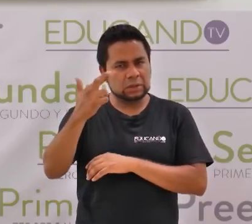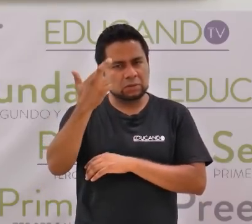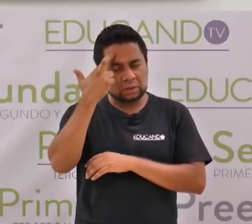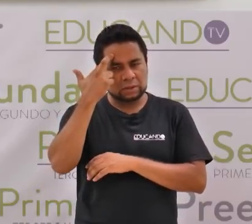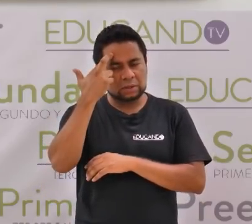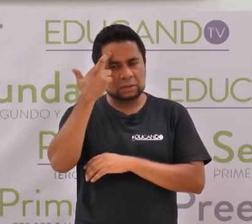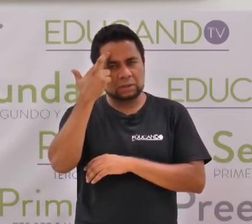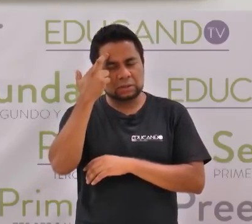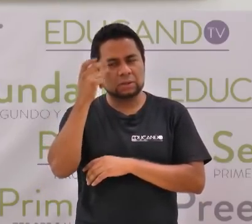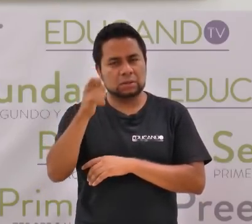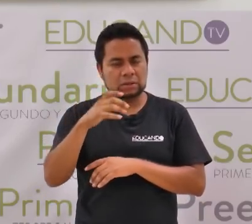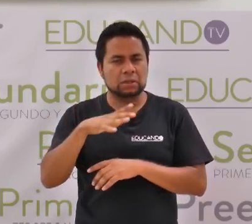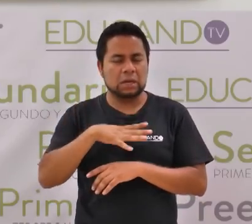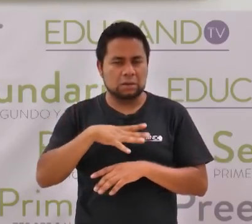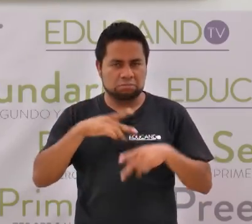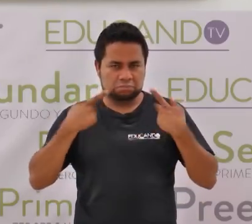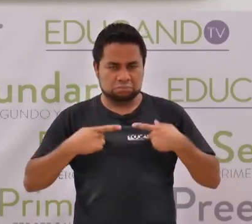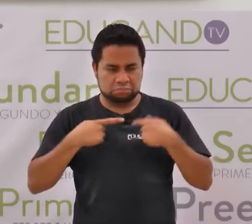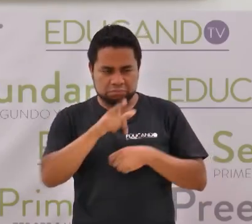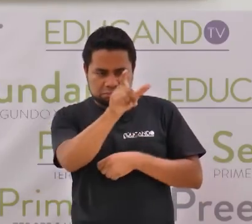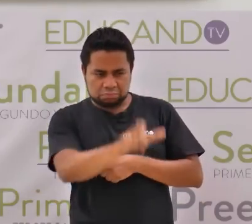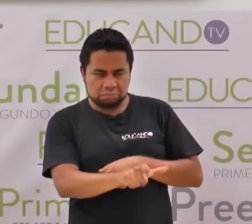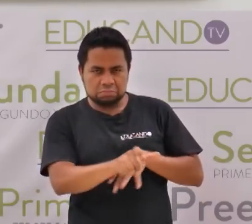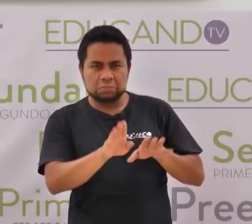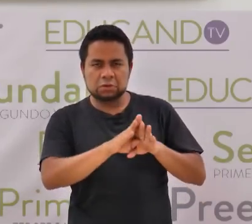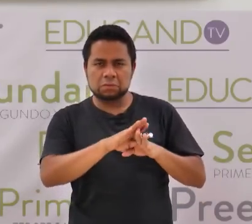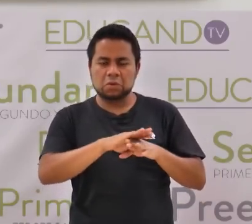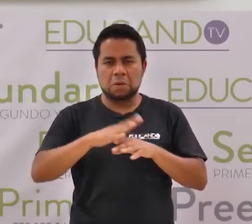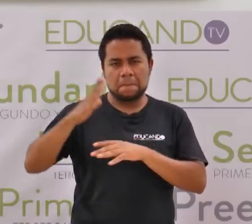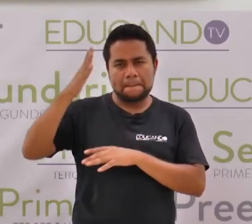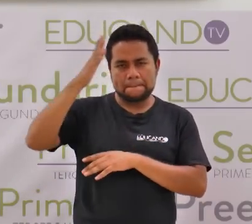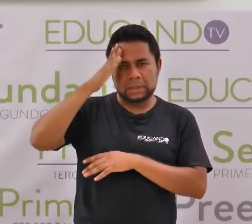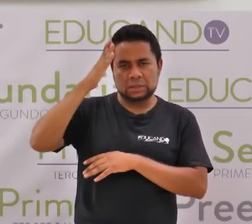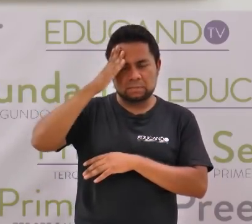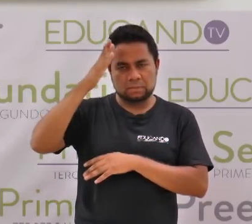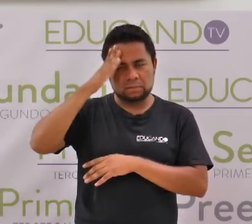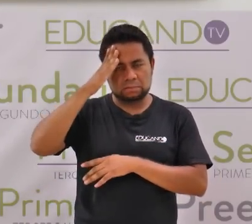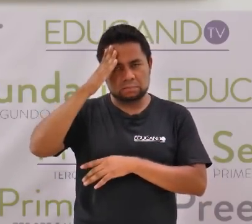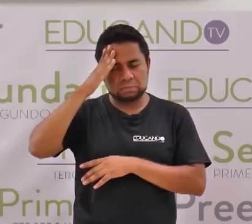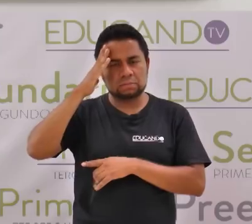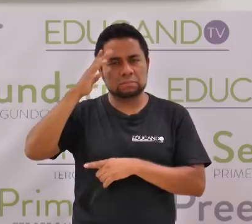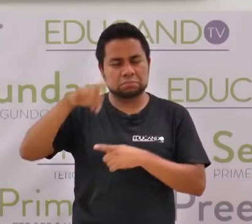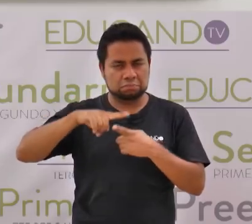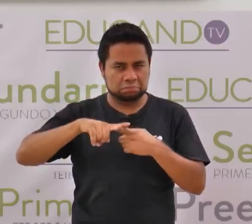recuerdan, hay personajes que son primarios.